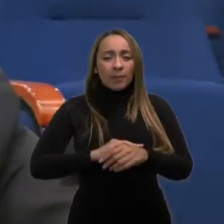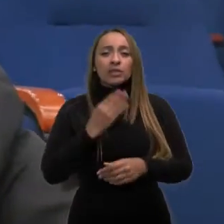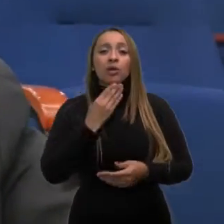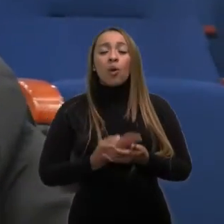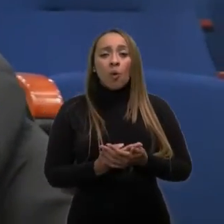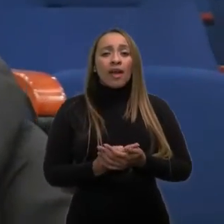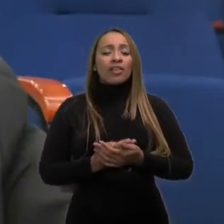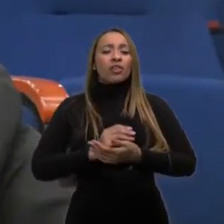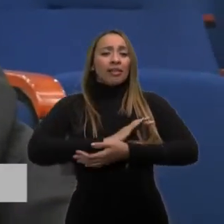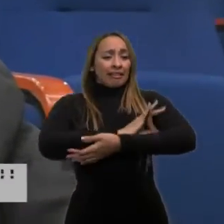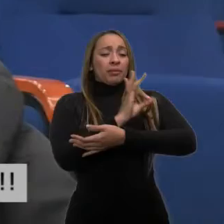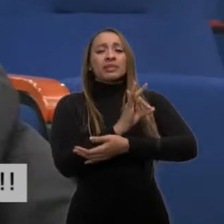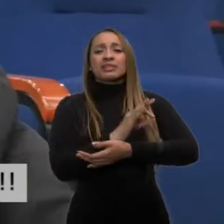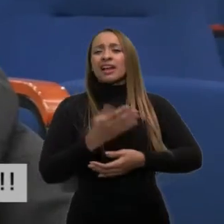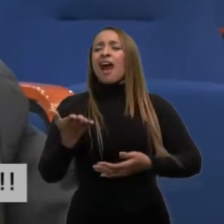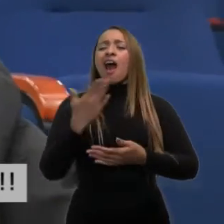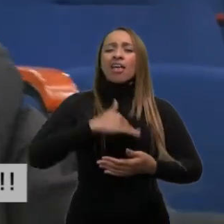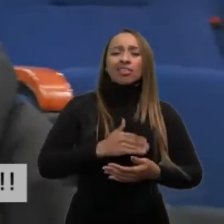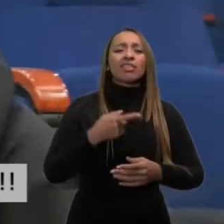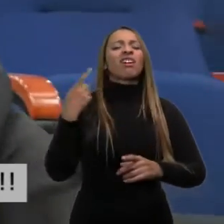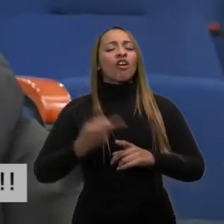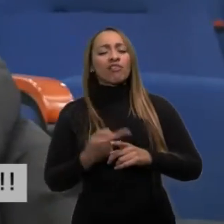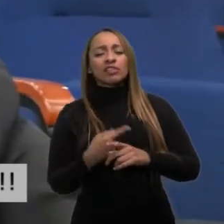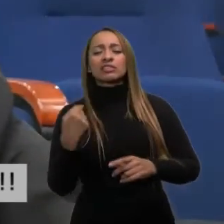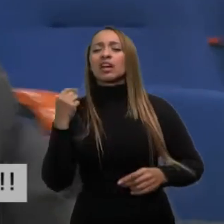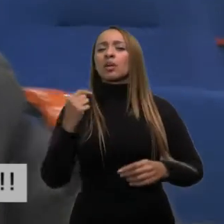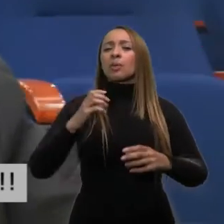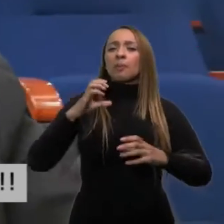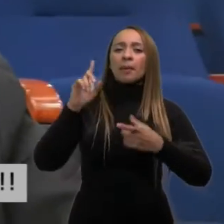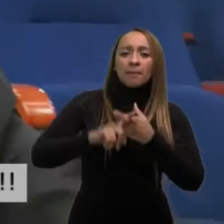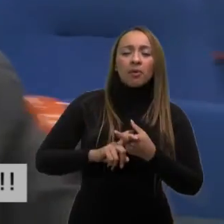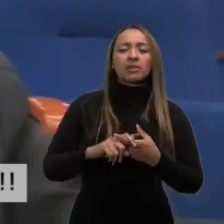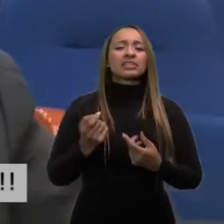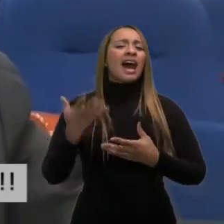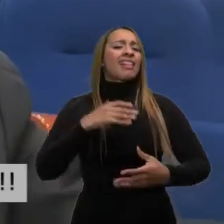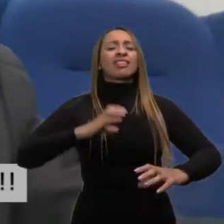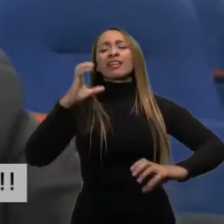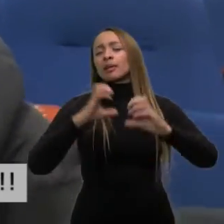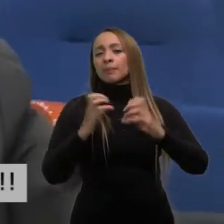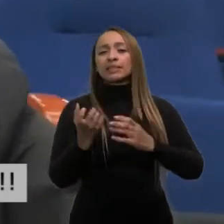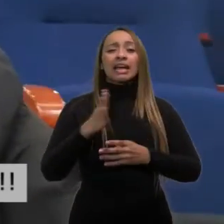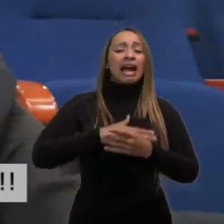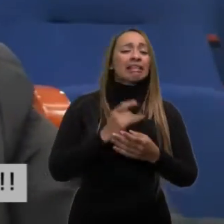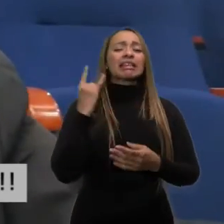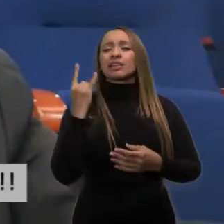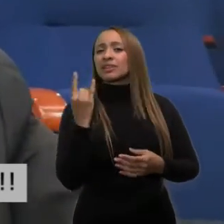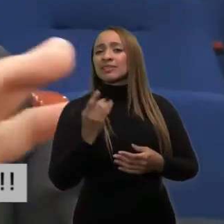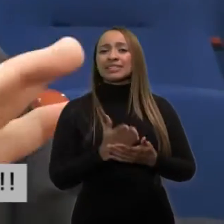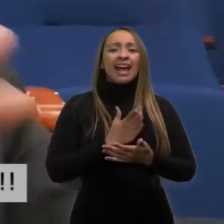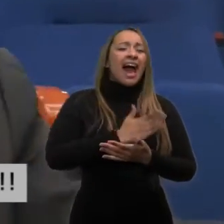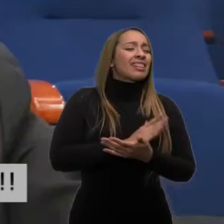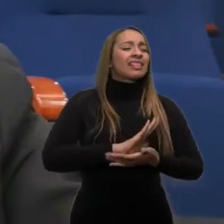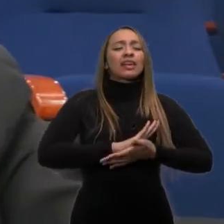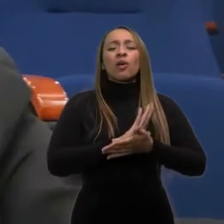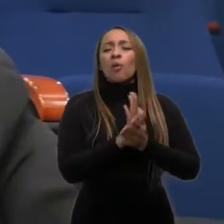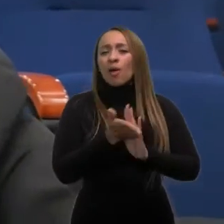el día comienza, antes de que tengas esa conversación con tu esposa, antes de que cierres un negocio, antes de que decidas qué carrera vas a estudiar, antes de